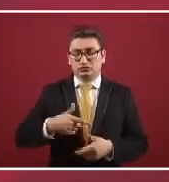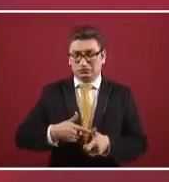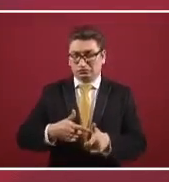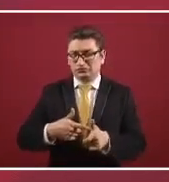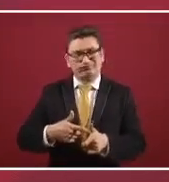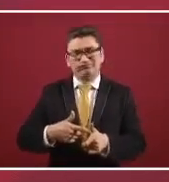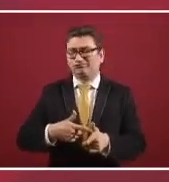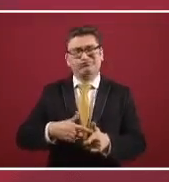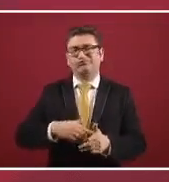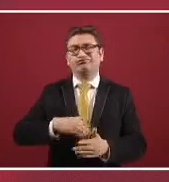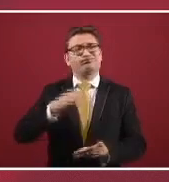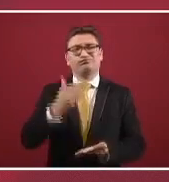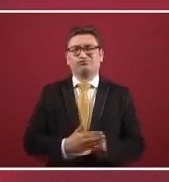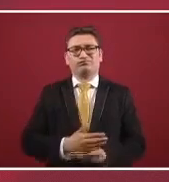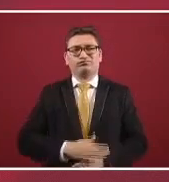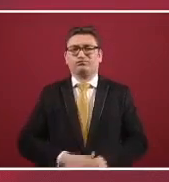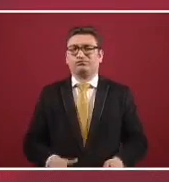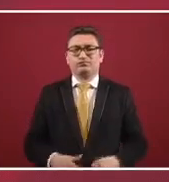y